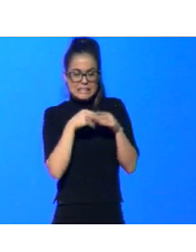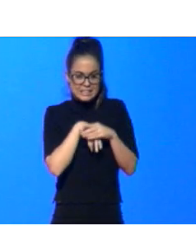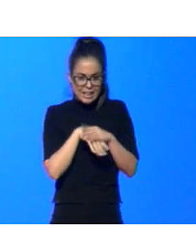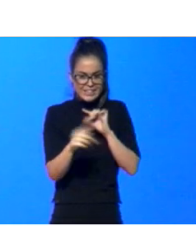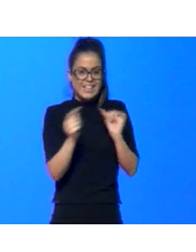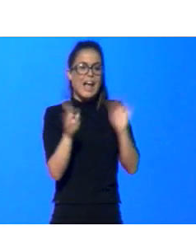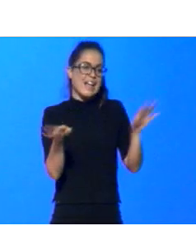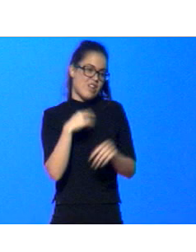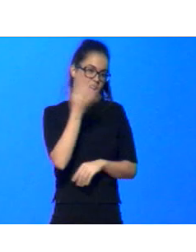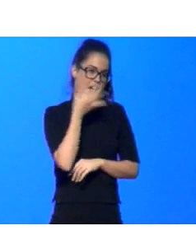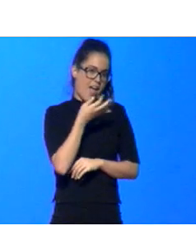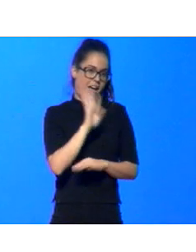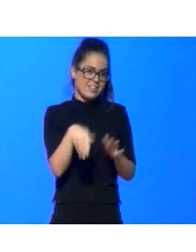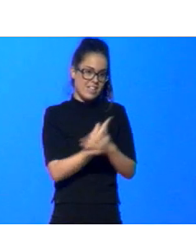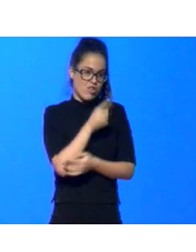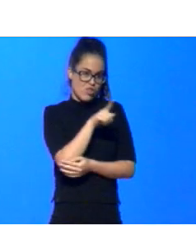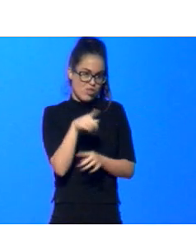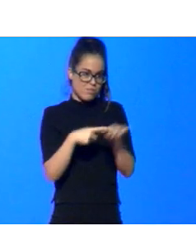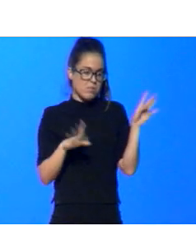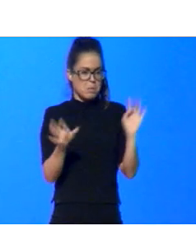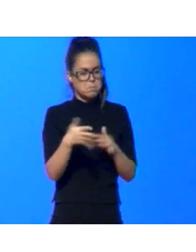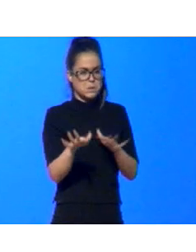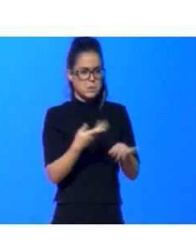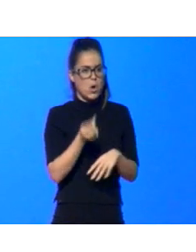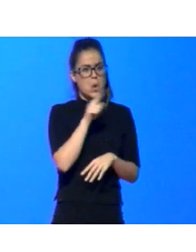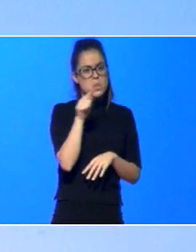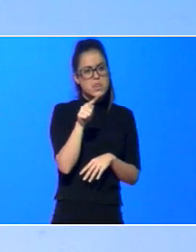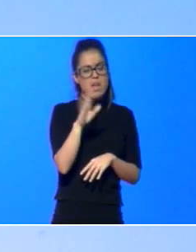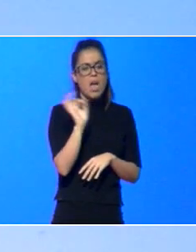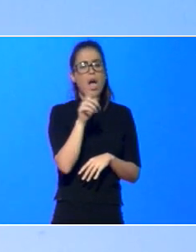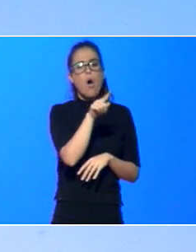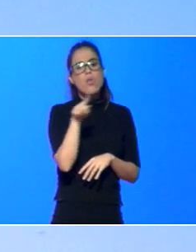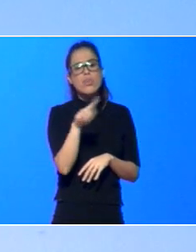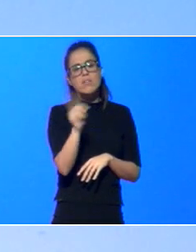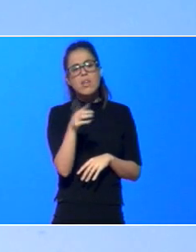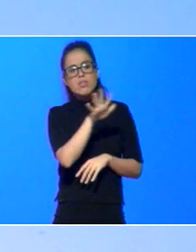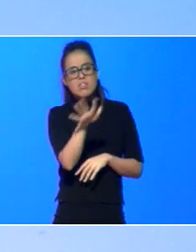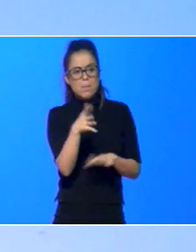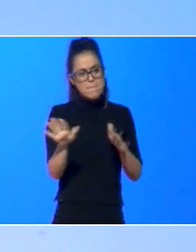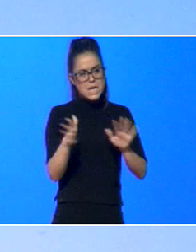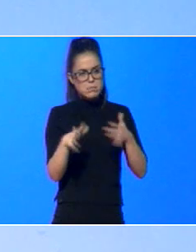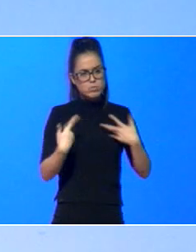a hablar hasta las 11:30 entonces a eso de las 11 11 y 5 terminaré para que haya